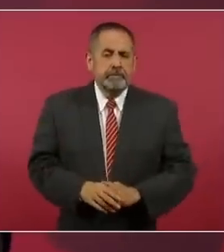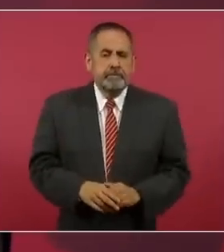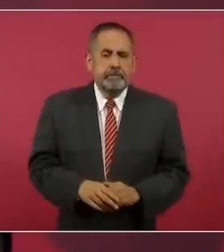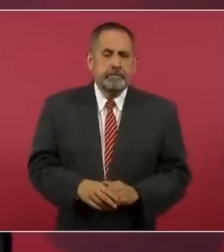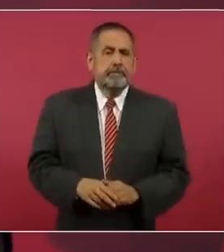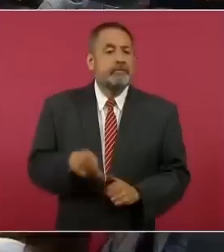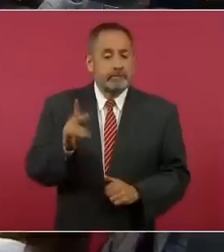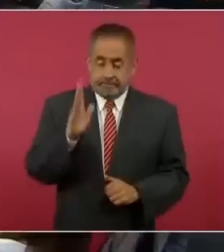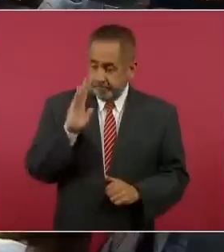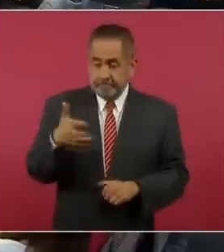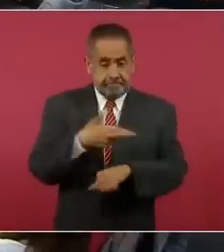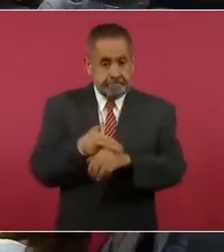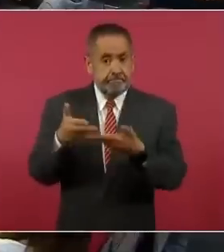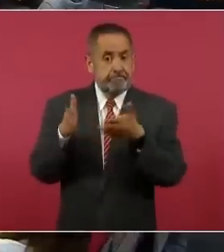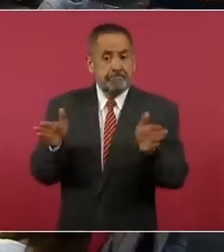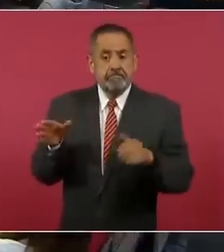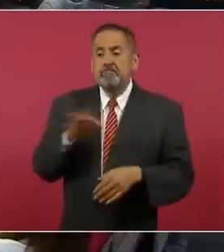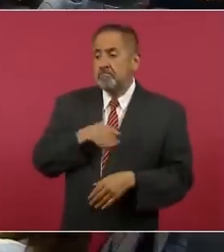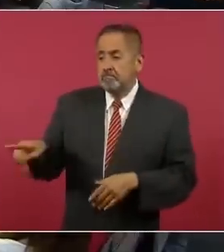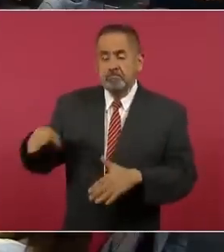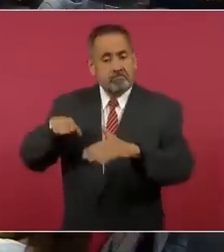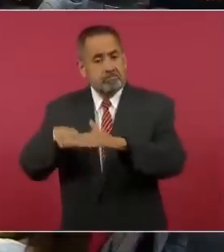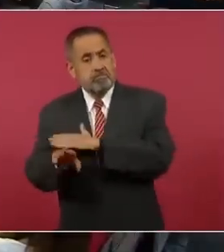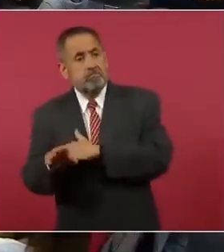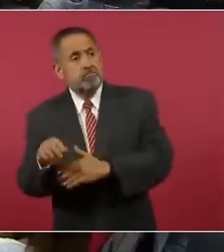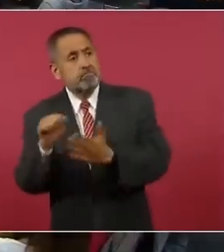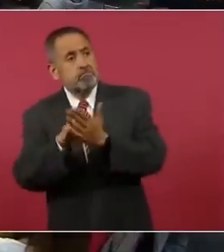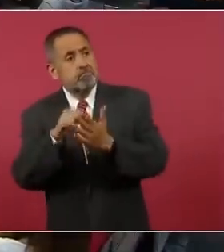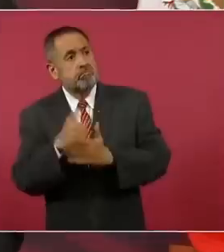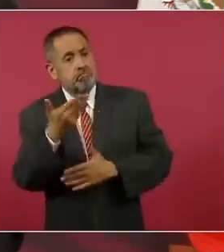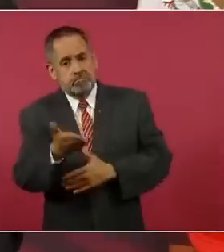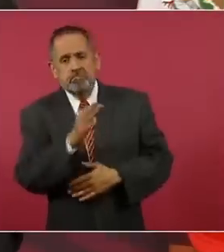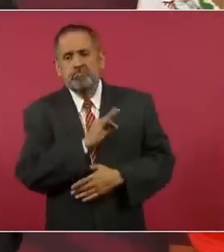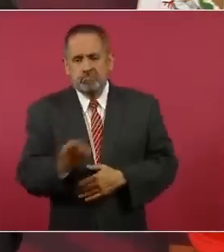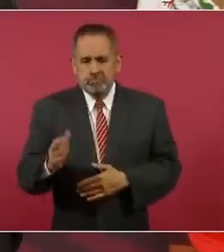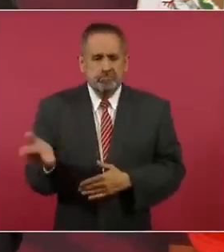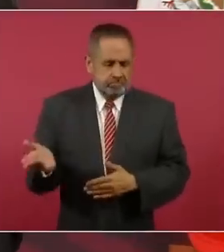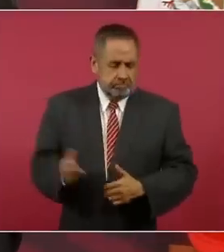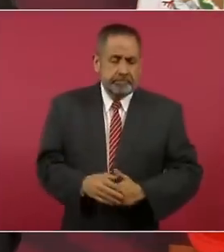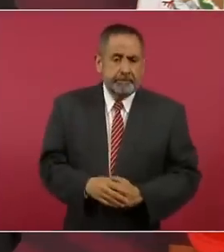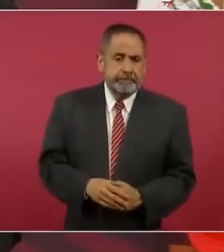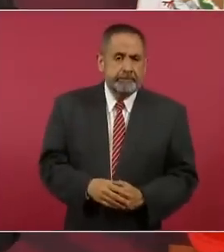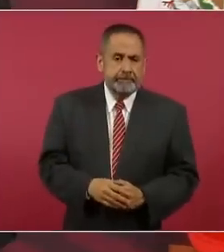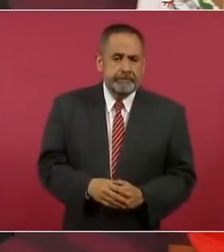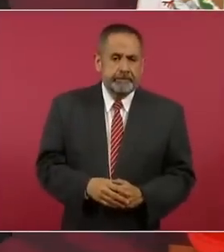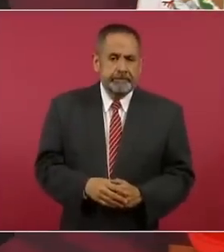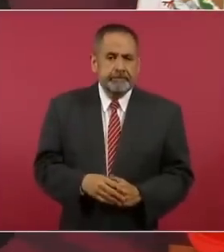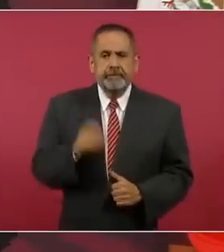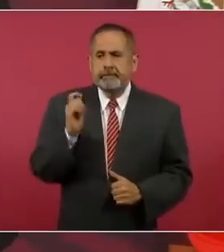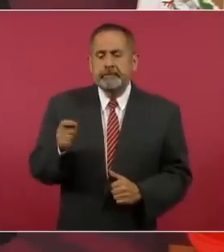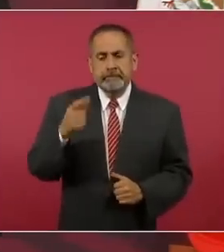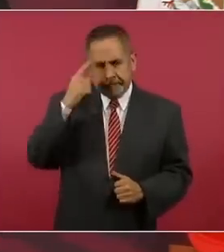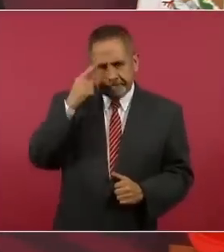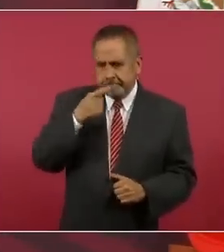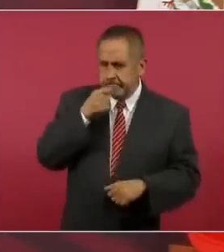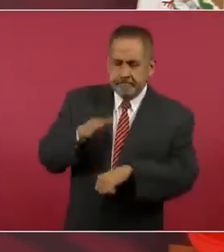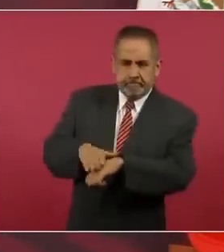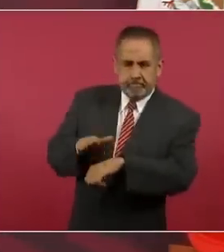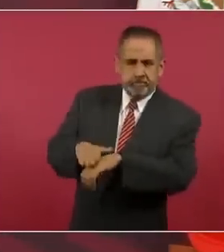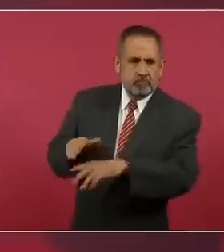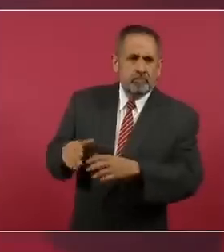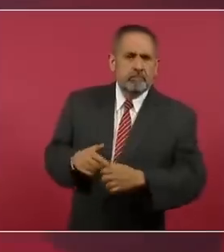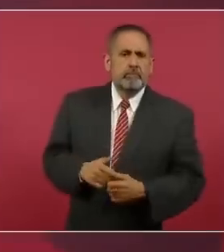pero ya está abierto este conducto. Estamos hablando para